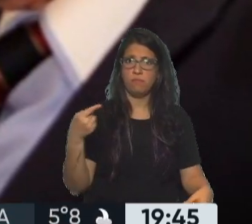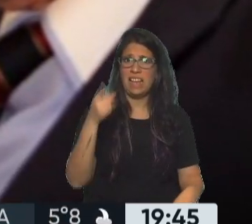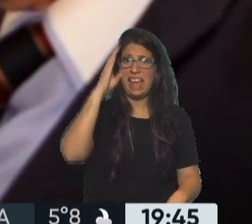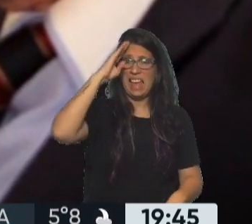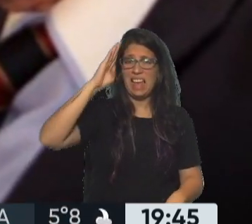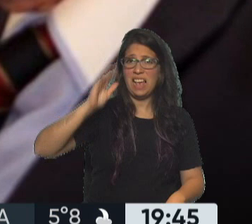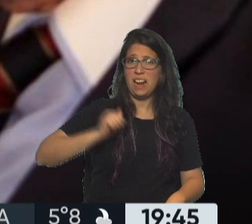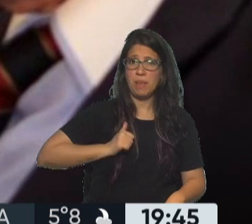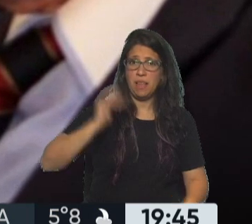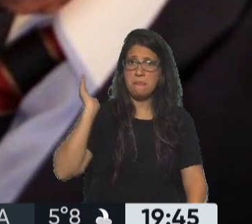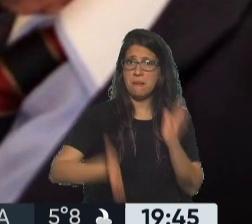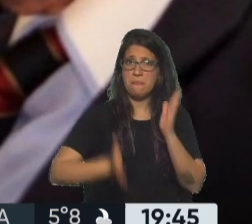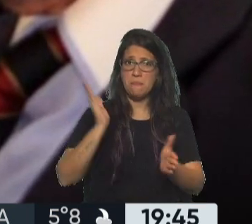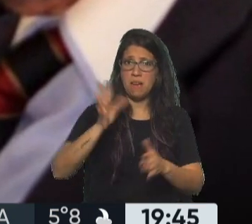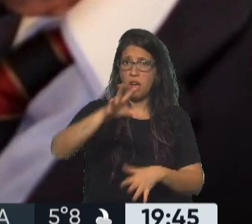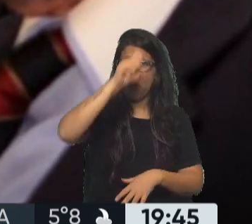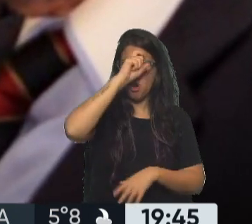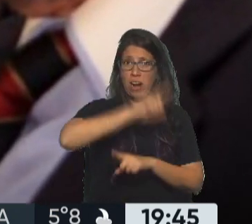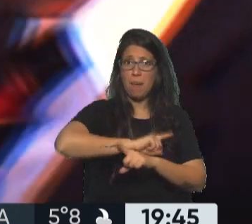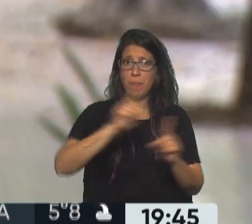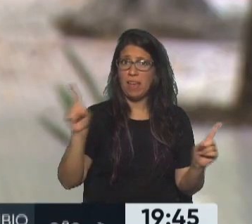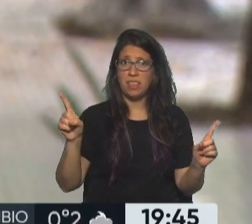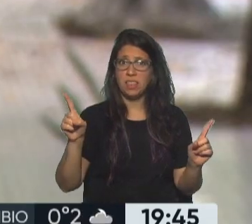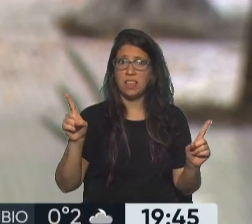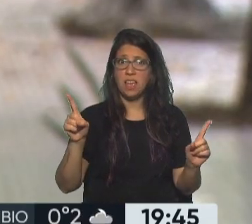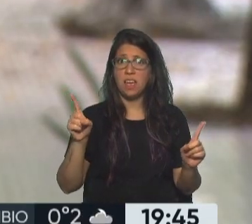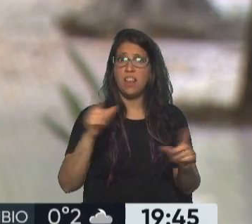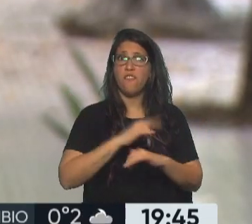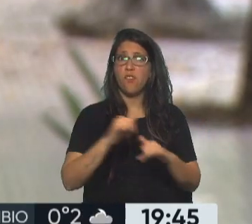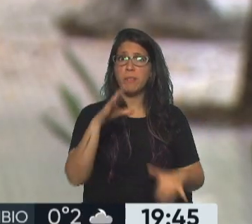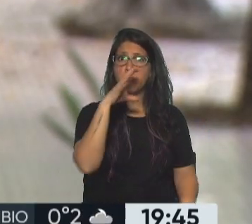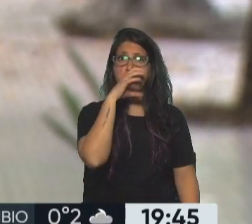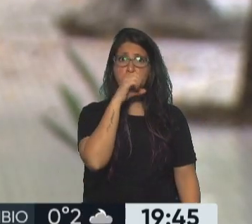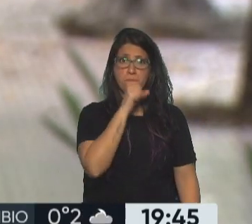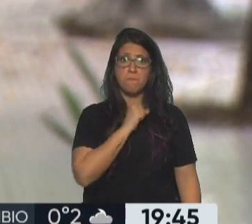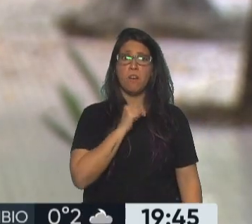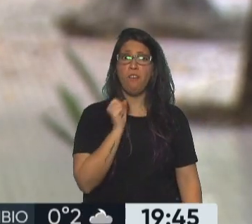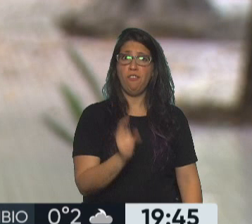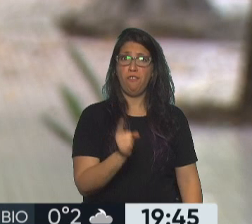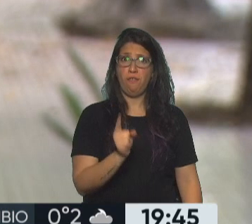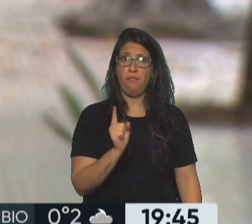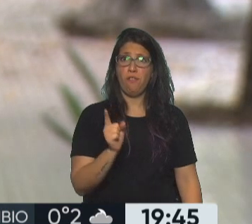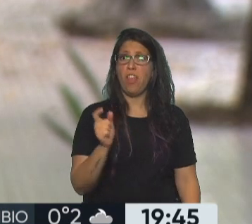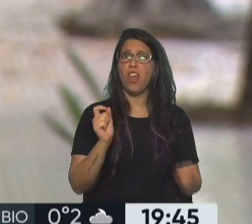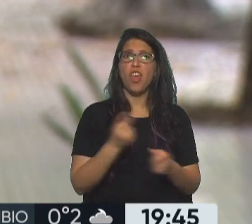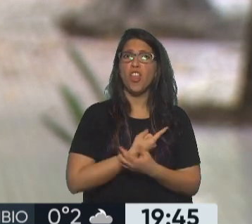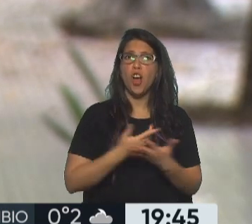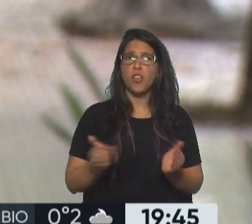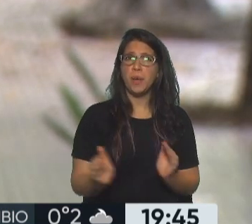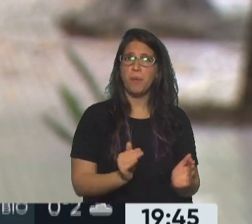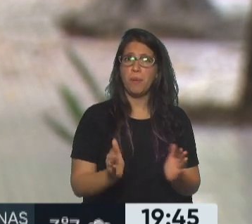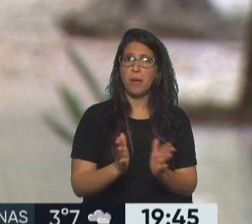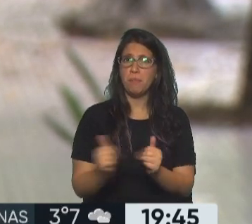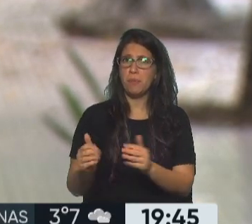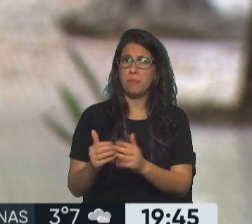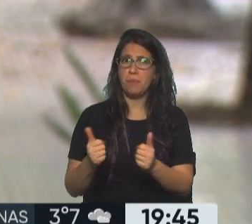genocidas que no se arrepienten de lo que hicieron, que siguen guardando información sensible acerca del destino de los desaparecidos y los bebés nacidos en cautiverio y que siguen